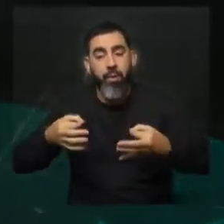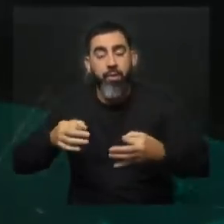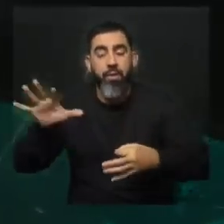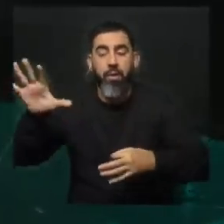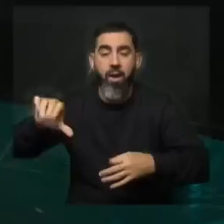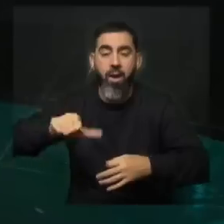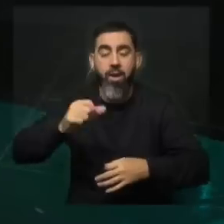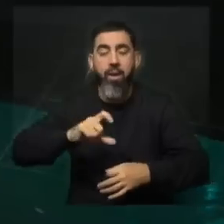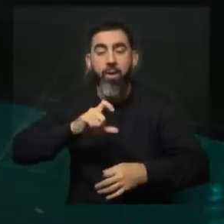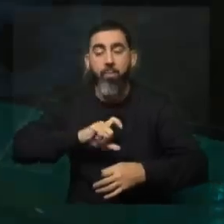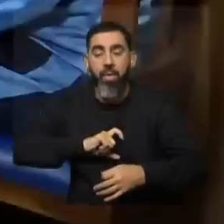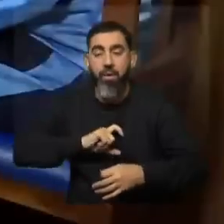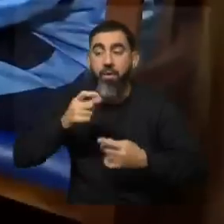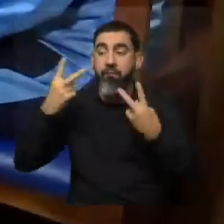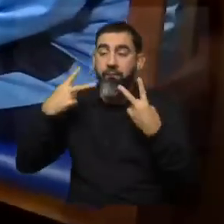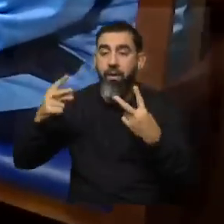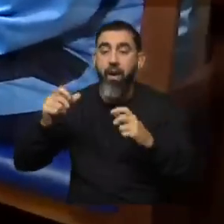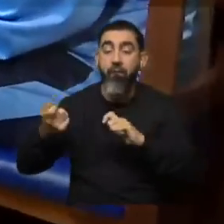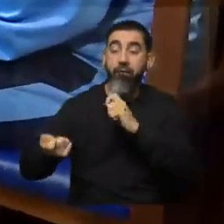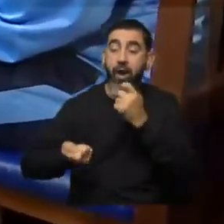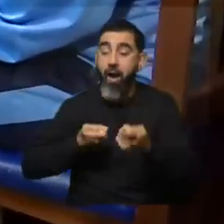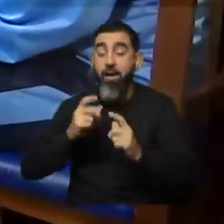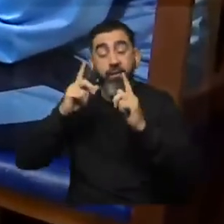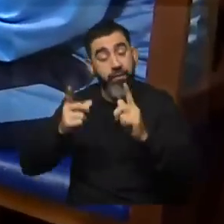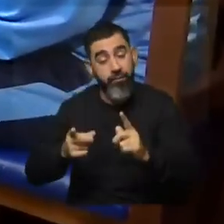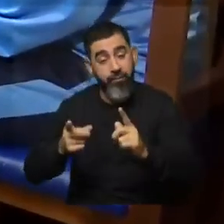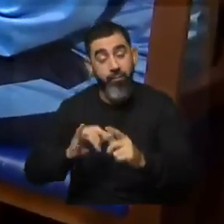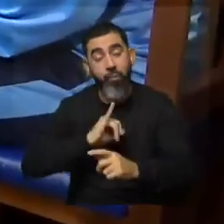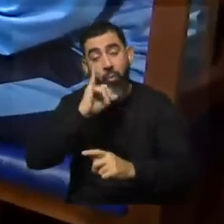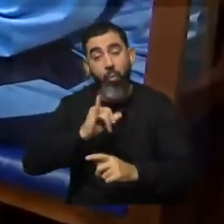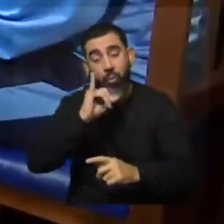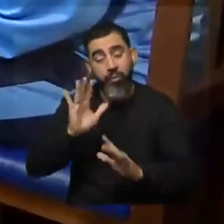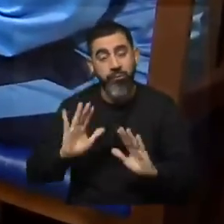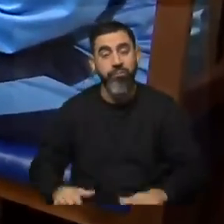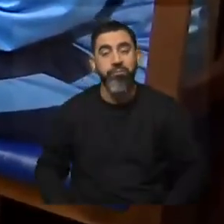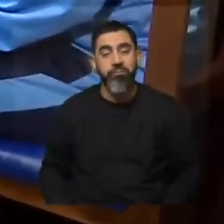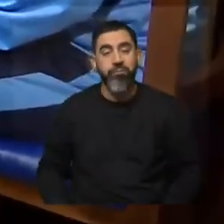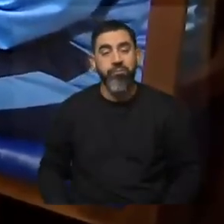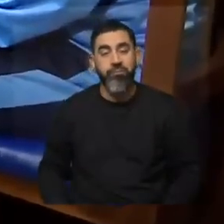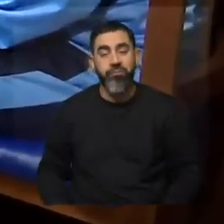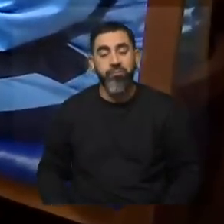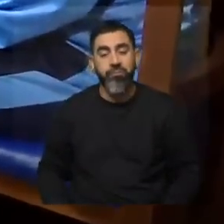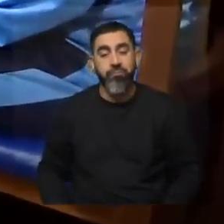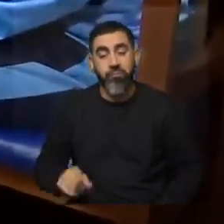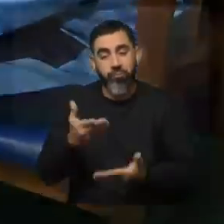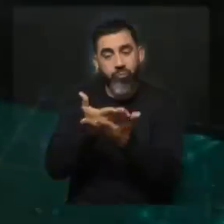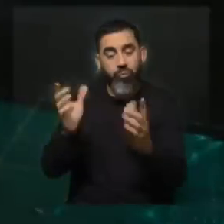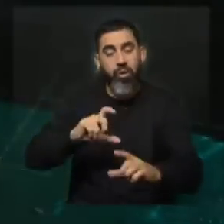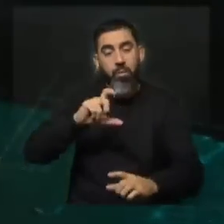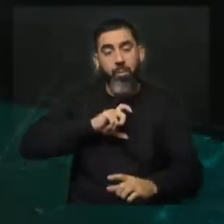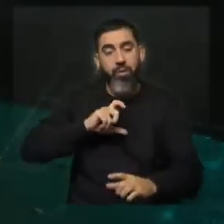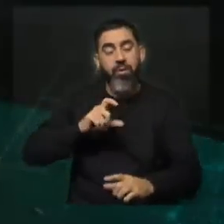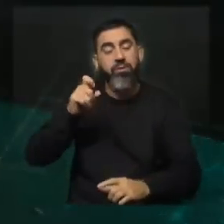esas medallas viajaron bailaron con chicos lindos también como como decían a ver así tenemos ahí al plantel mostrando las medallas